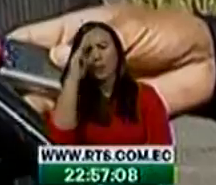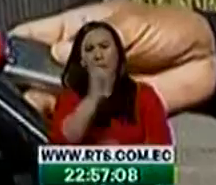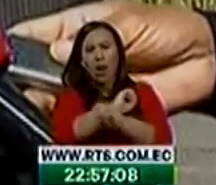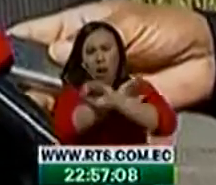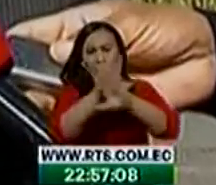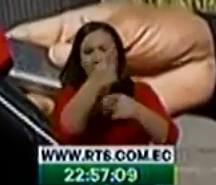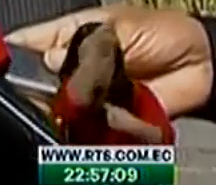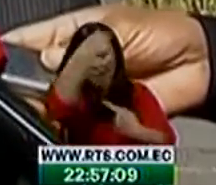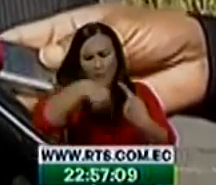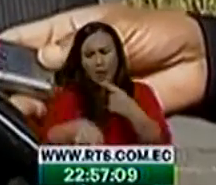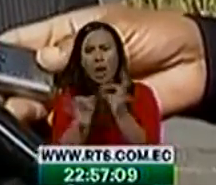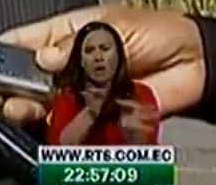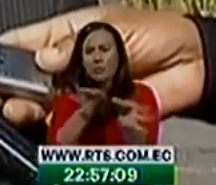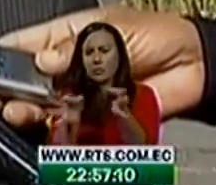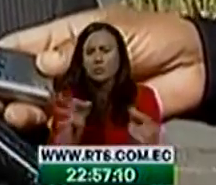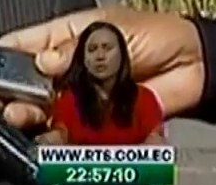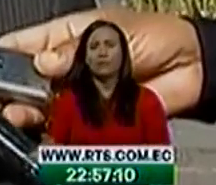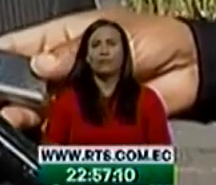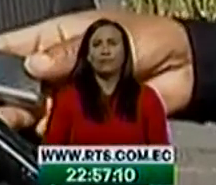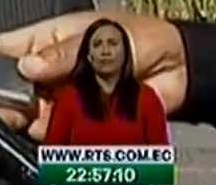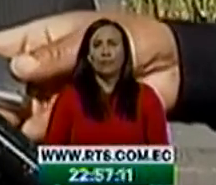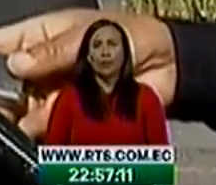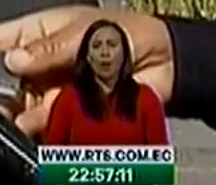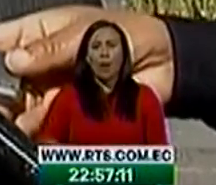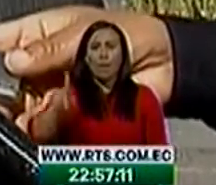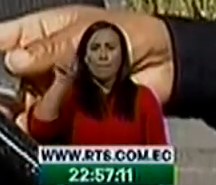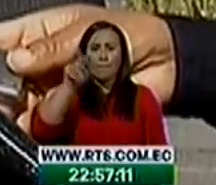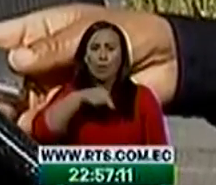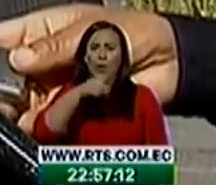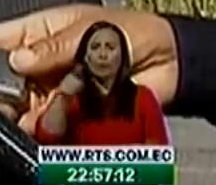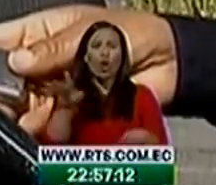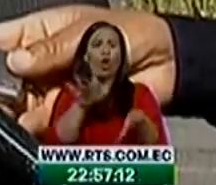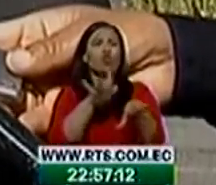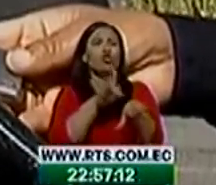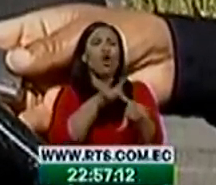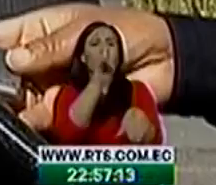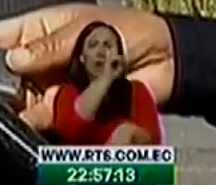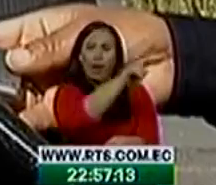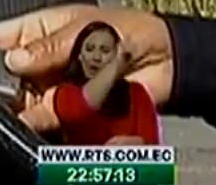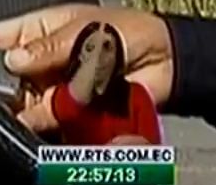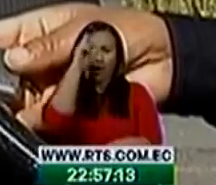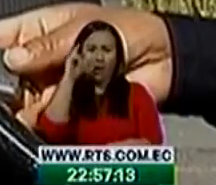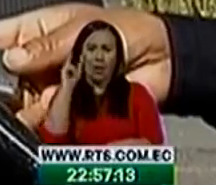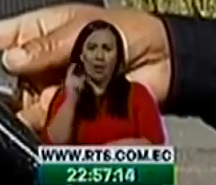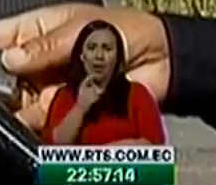defensa. No se topa al expresidente Rafael Correa en la fiscalía.